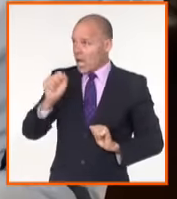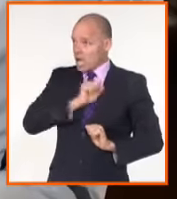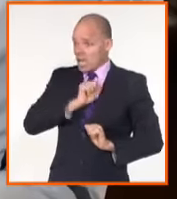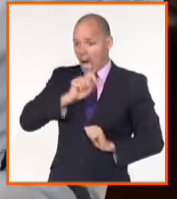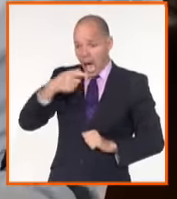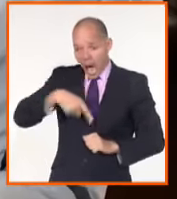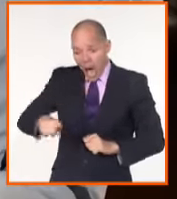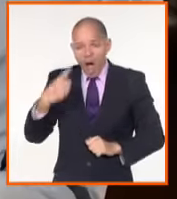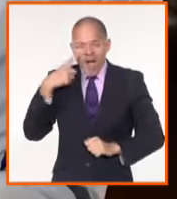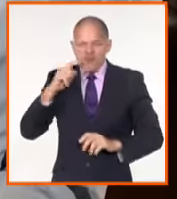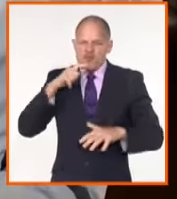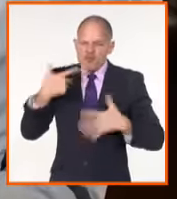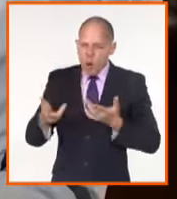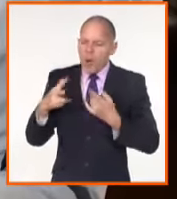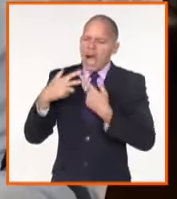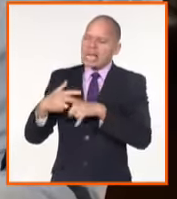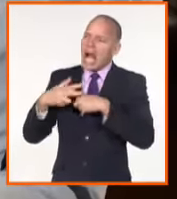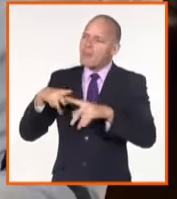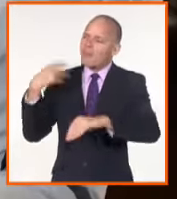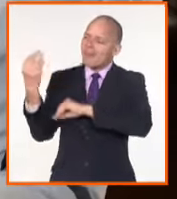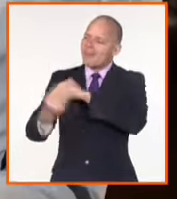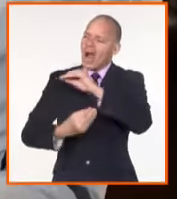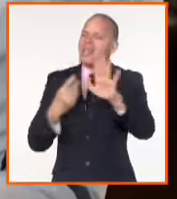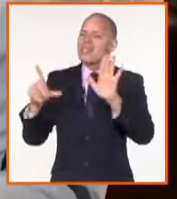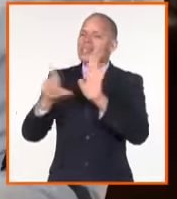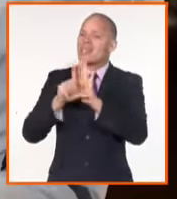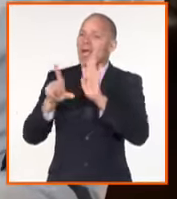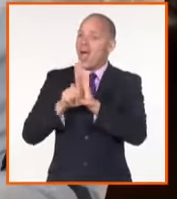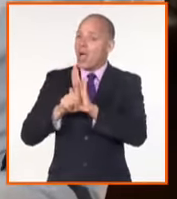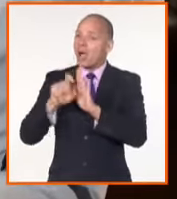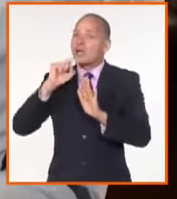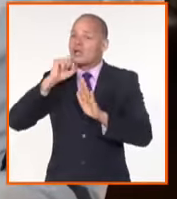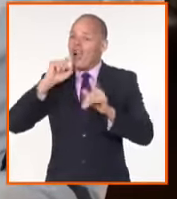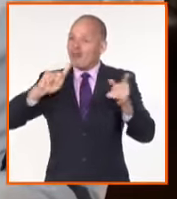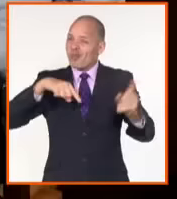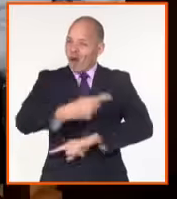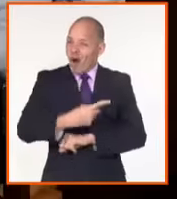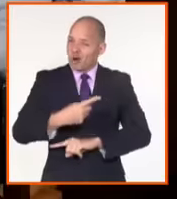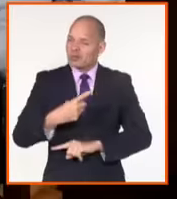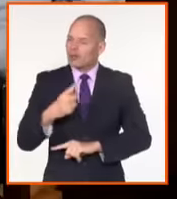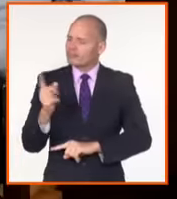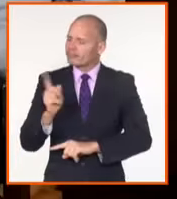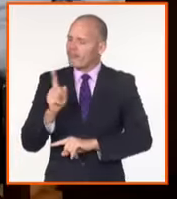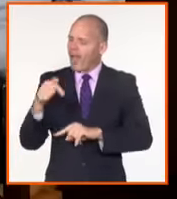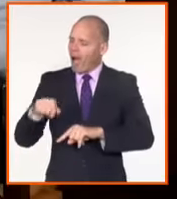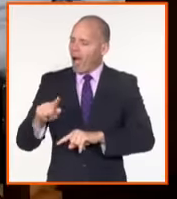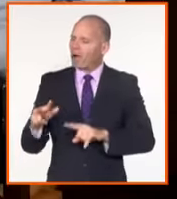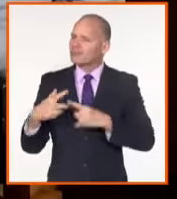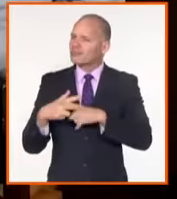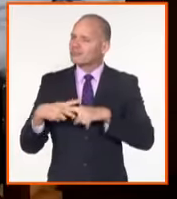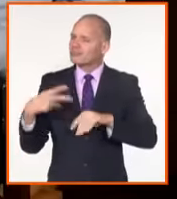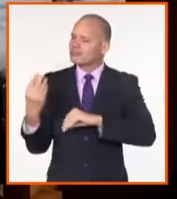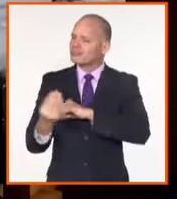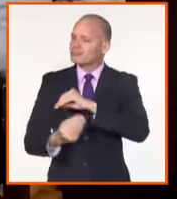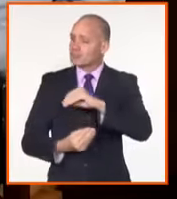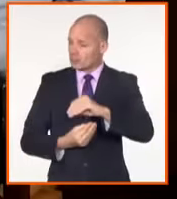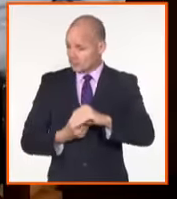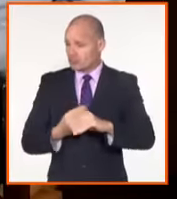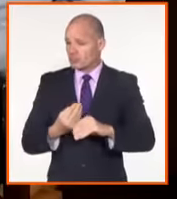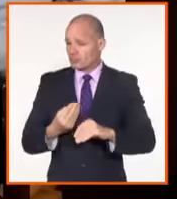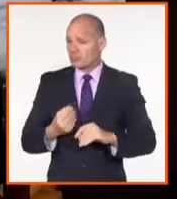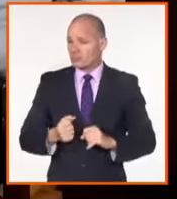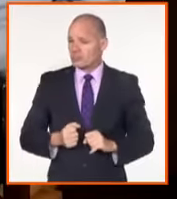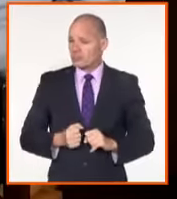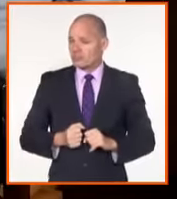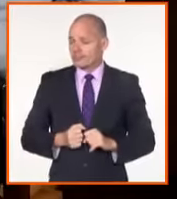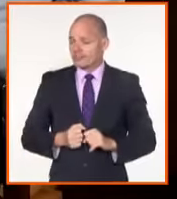Unidos hacia Cuba y para lograr que saquen a Cuba de la lista de países terroristas. Y otro elemento, Arlene,